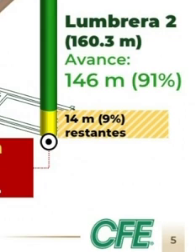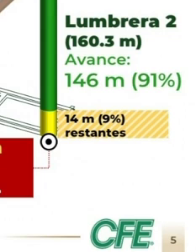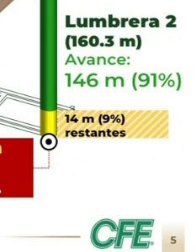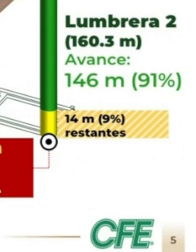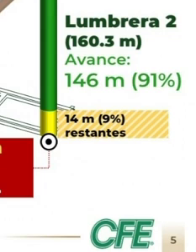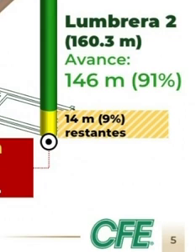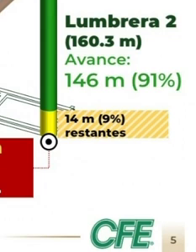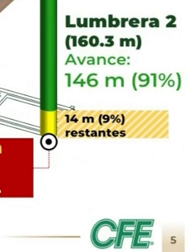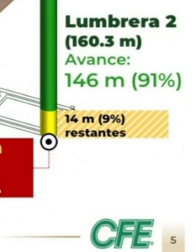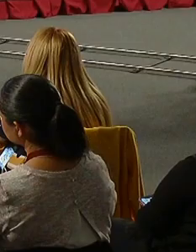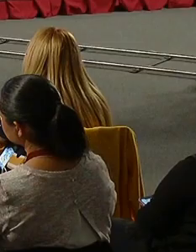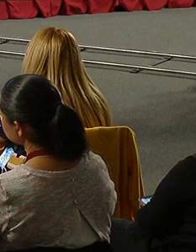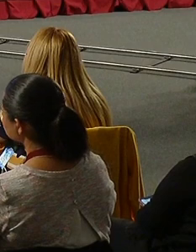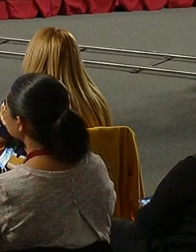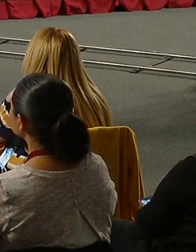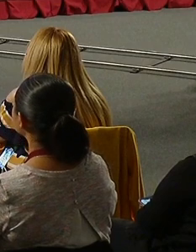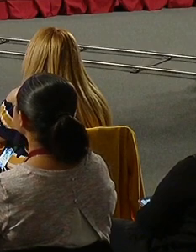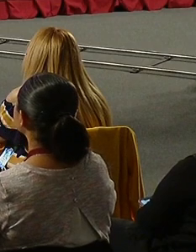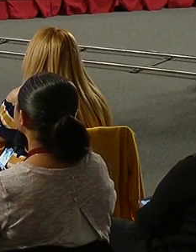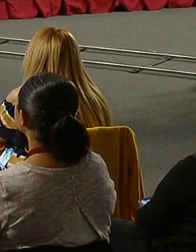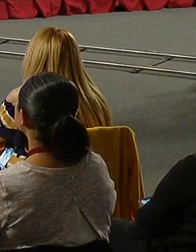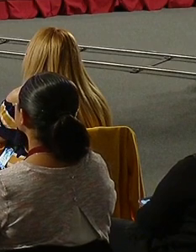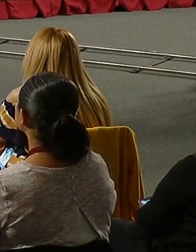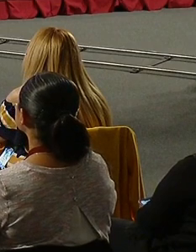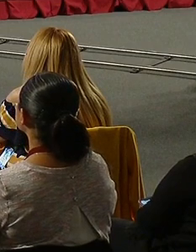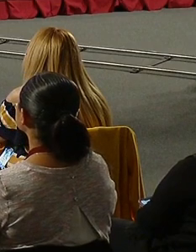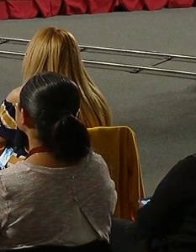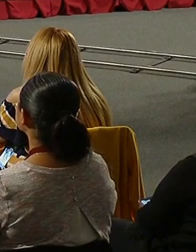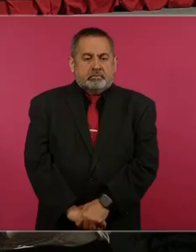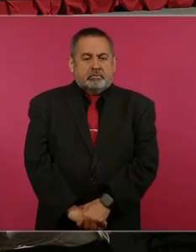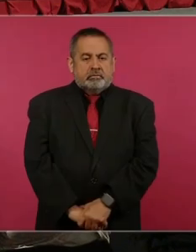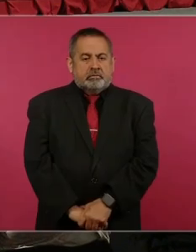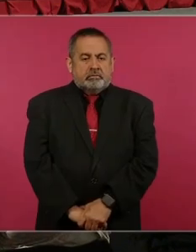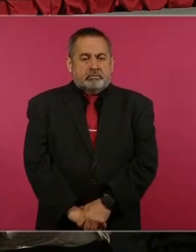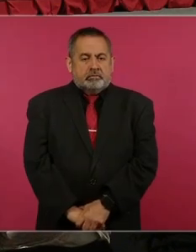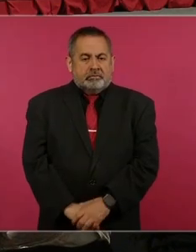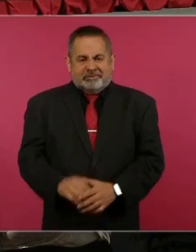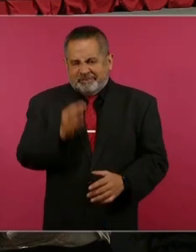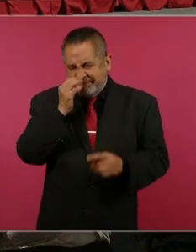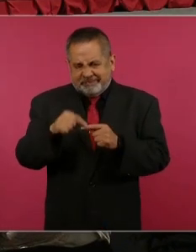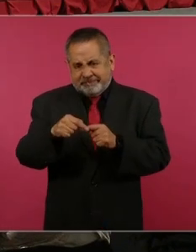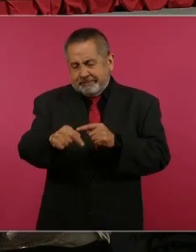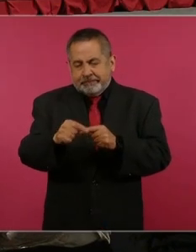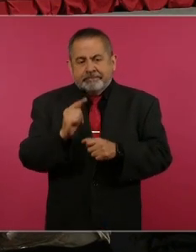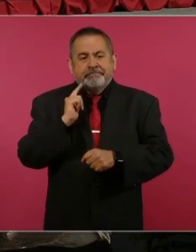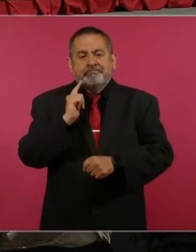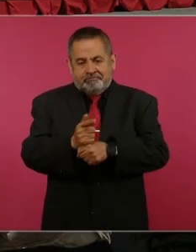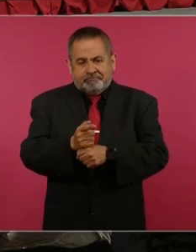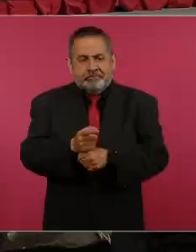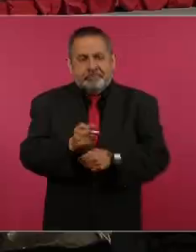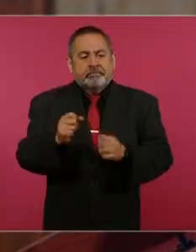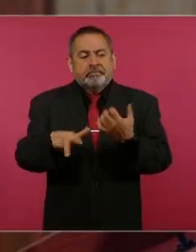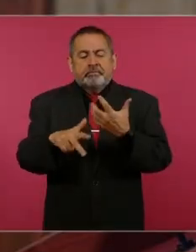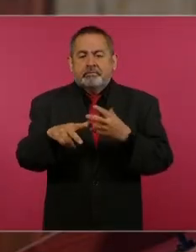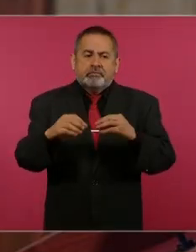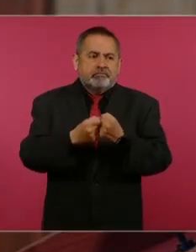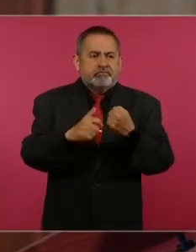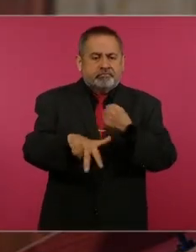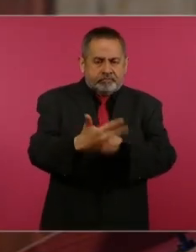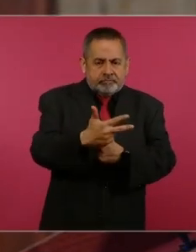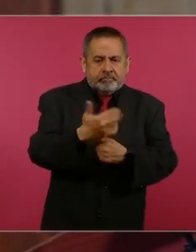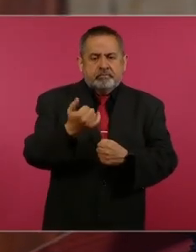mayo prácticamente vamos a iniciar la búsqueda. Estamos muy próximos a iniciar la búsqueda, ¿verdad?, de los 13 y de los